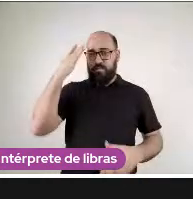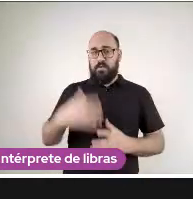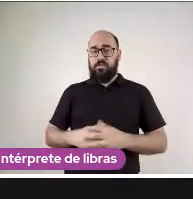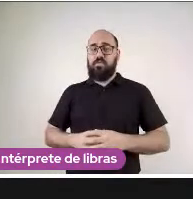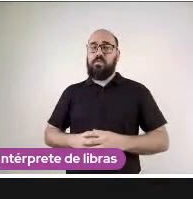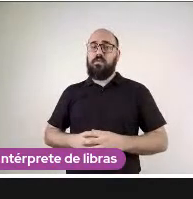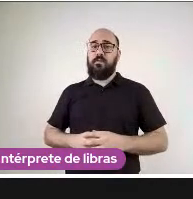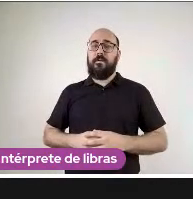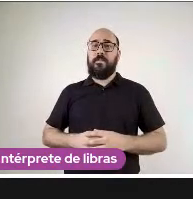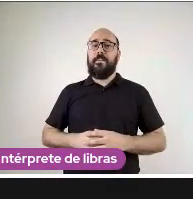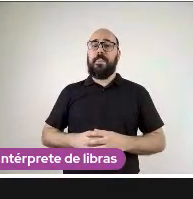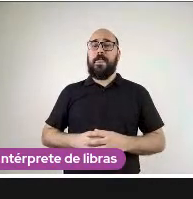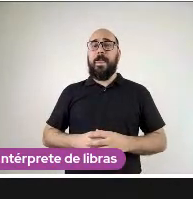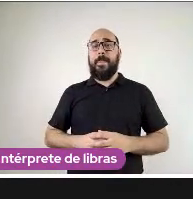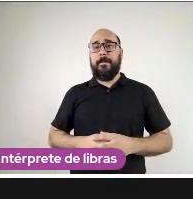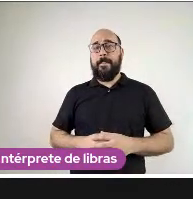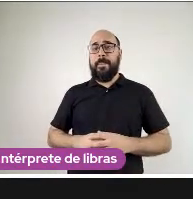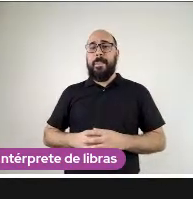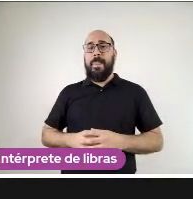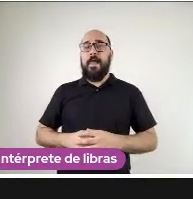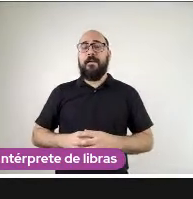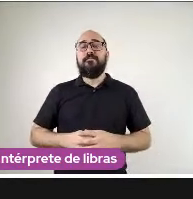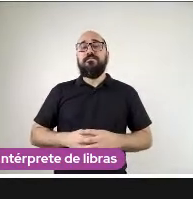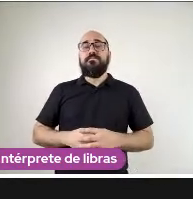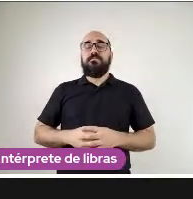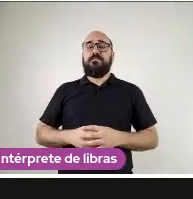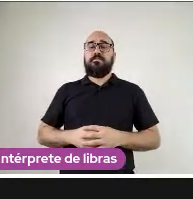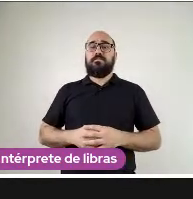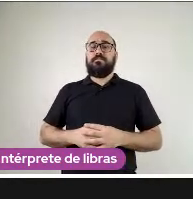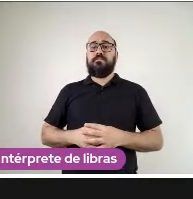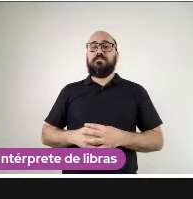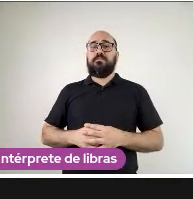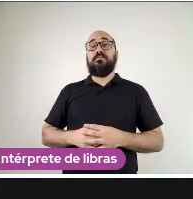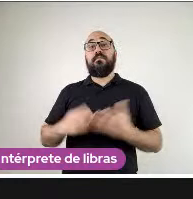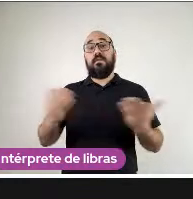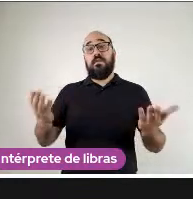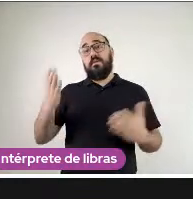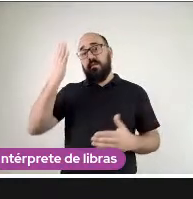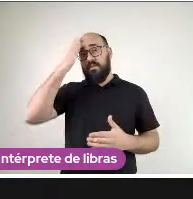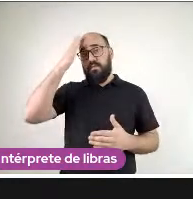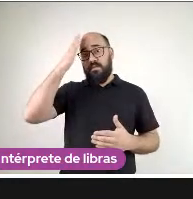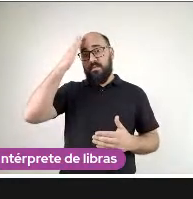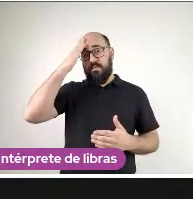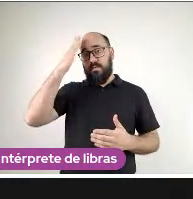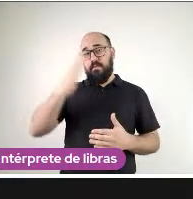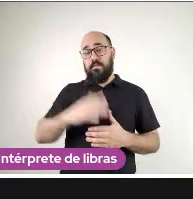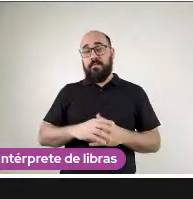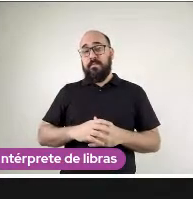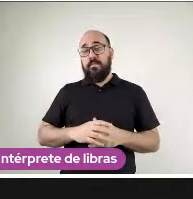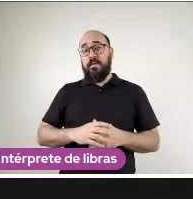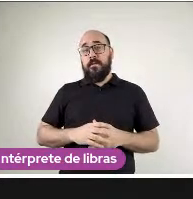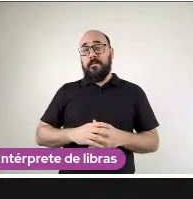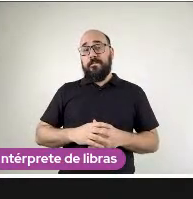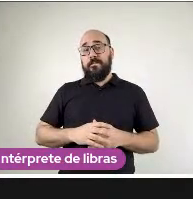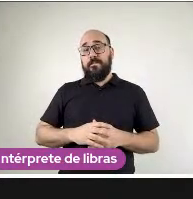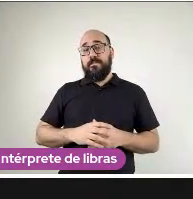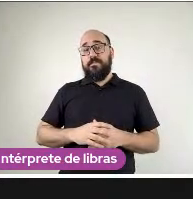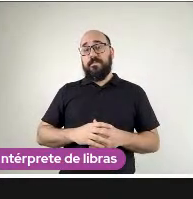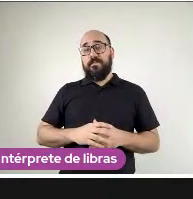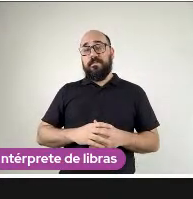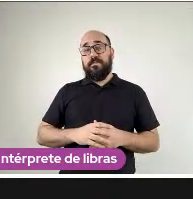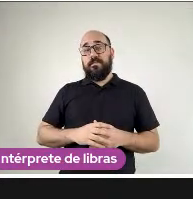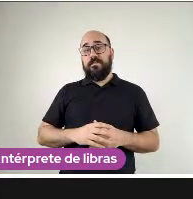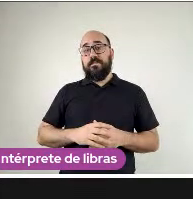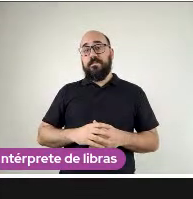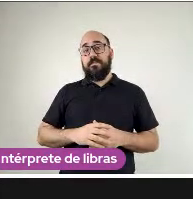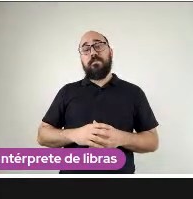apoyamos a fomentar un ecoturismo marino sostenible, que pescadores, pues hay días que no salen a pescar, que puedan salir a llevar unos turistas y